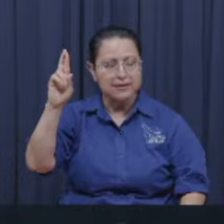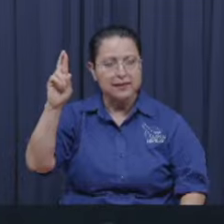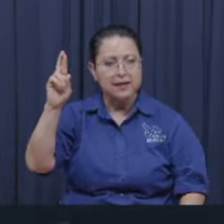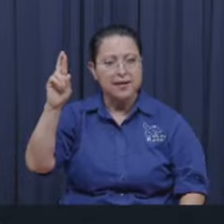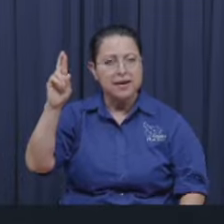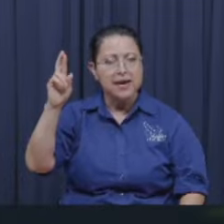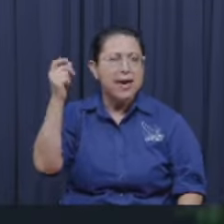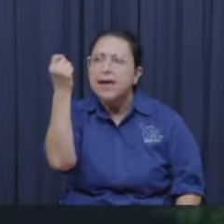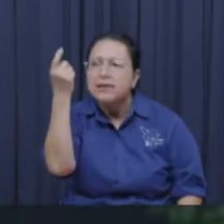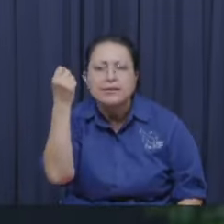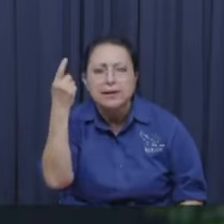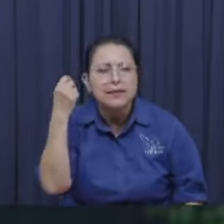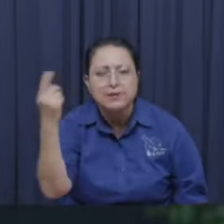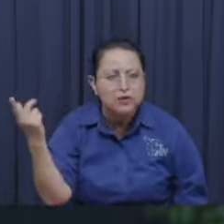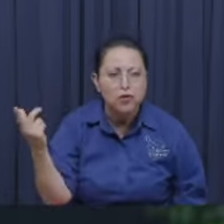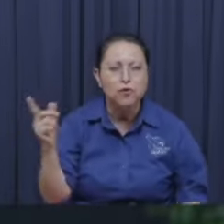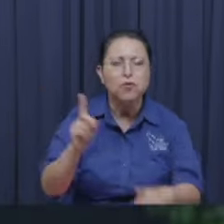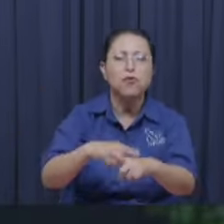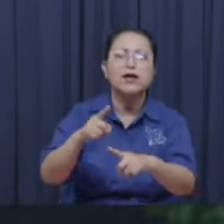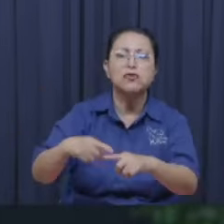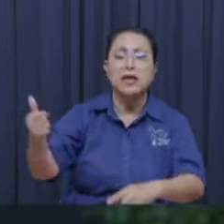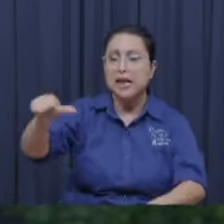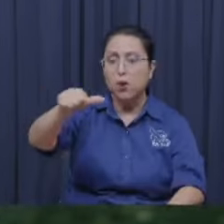no se había dado cuenta que tenía un pozo enfrente.